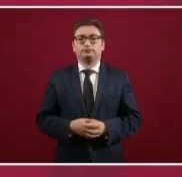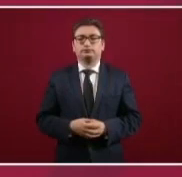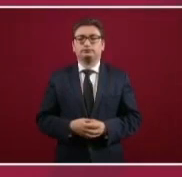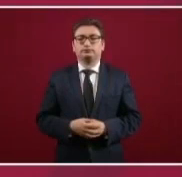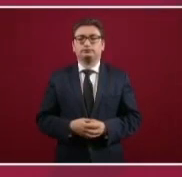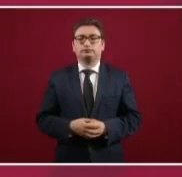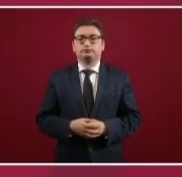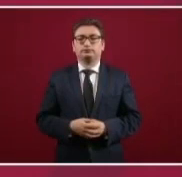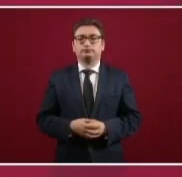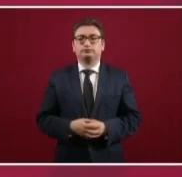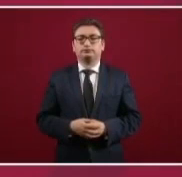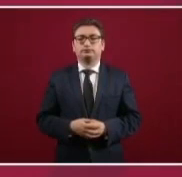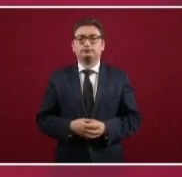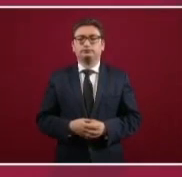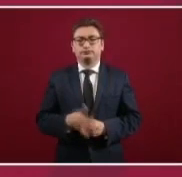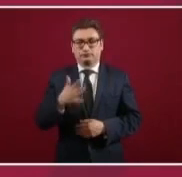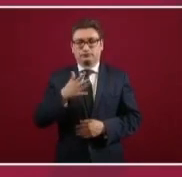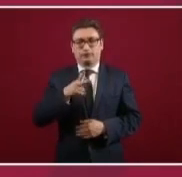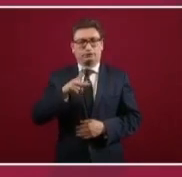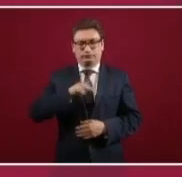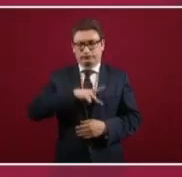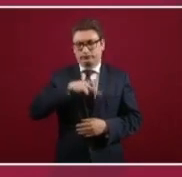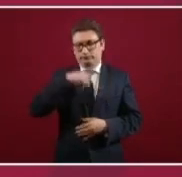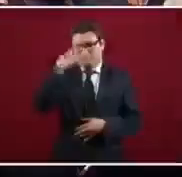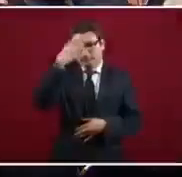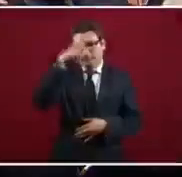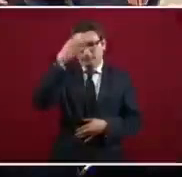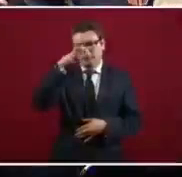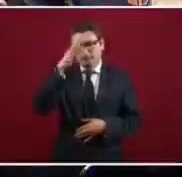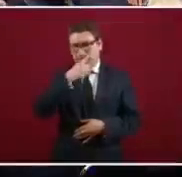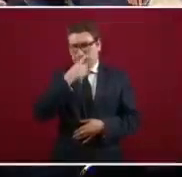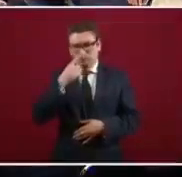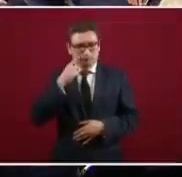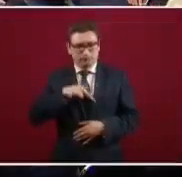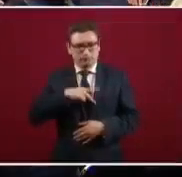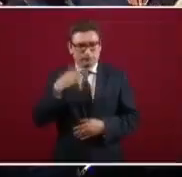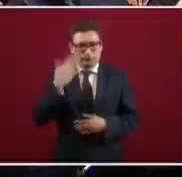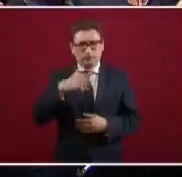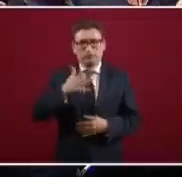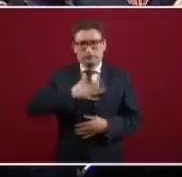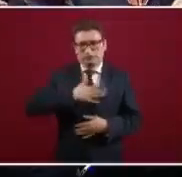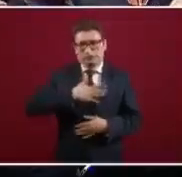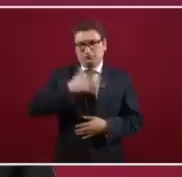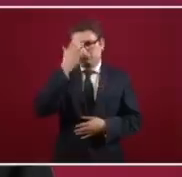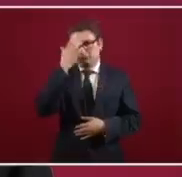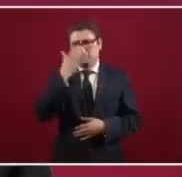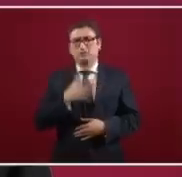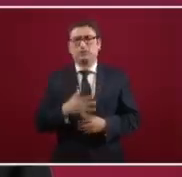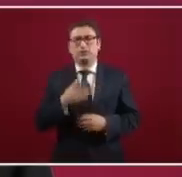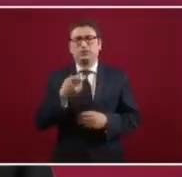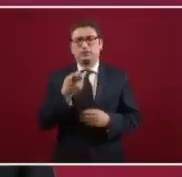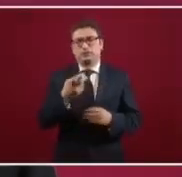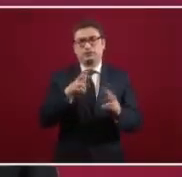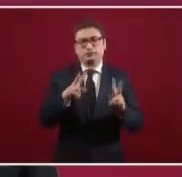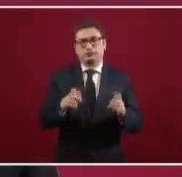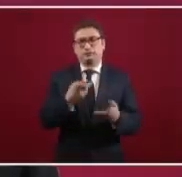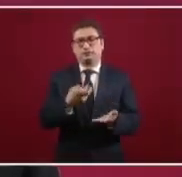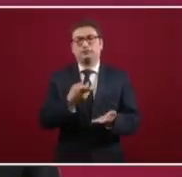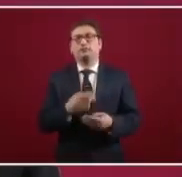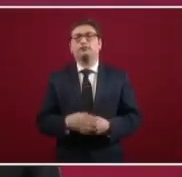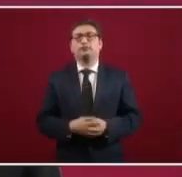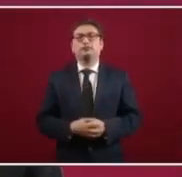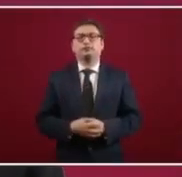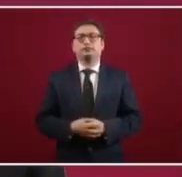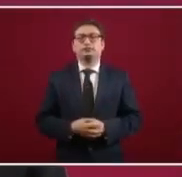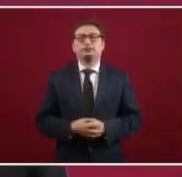de acuerdo a mi experiencia y al conocimiento que tengo sobre estos asuntos